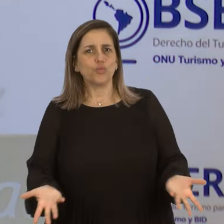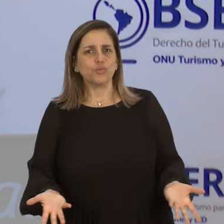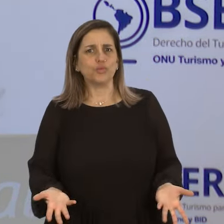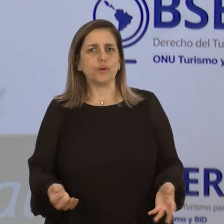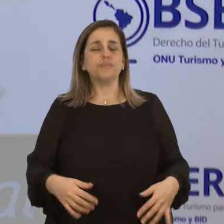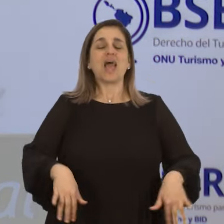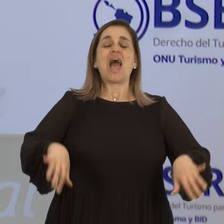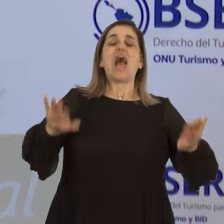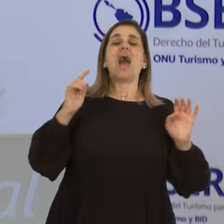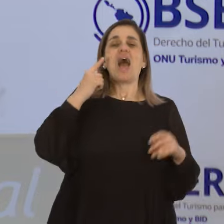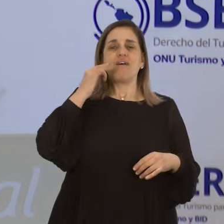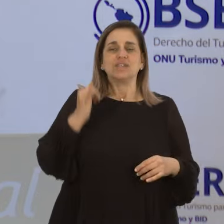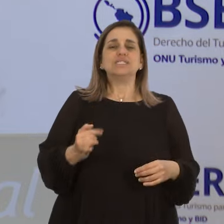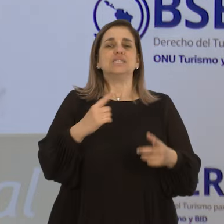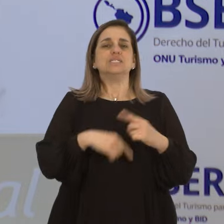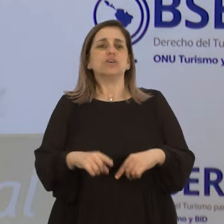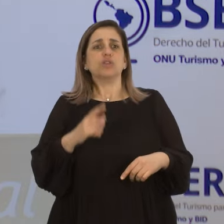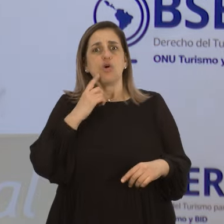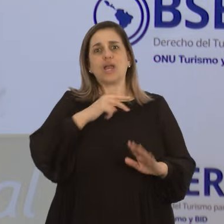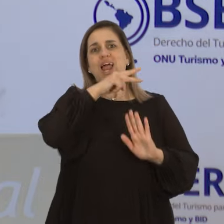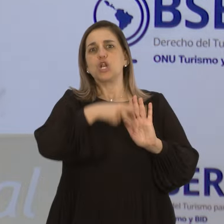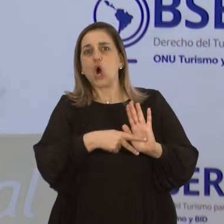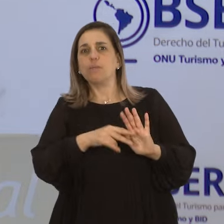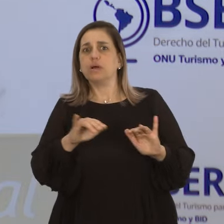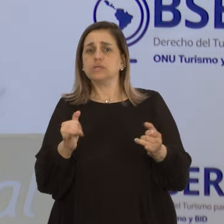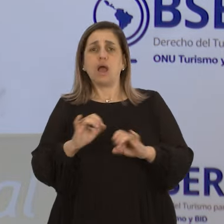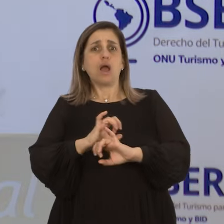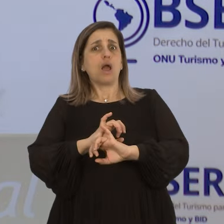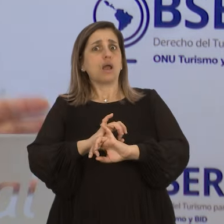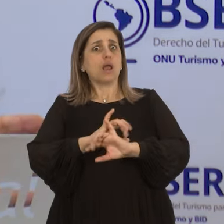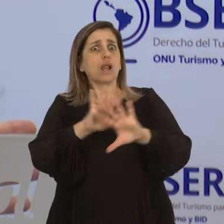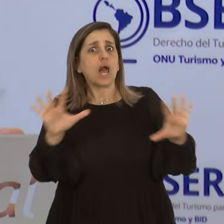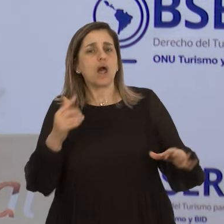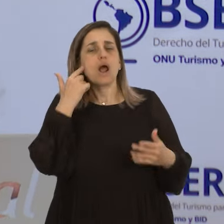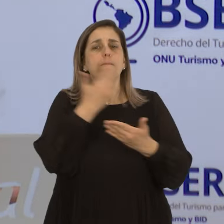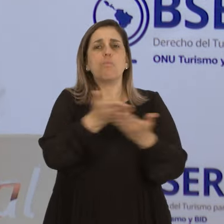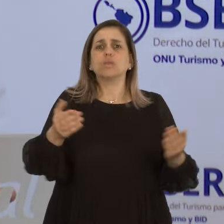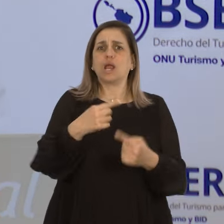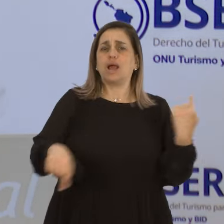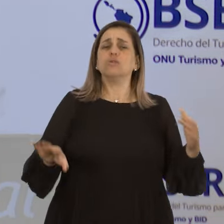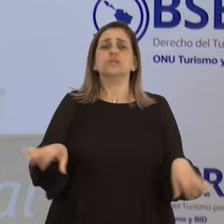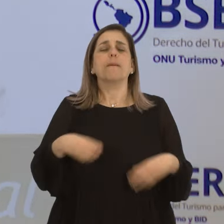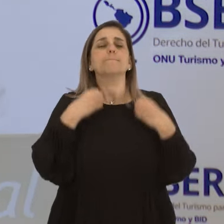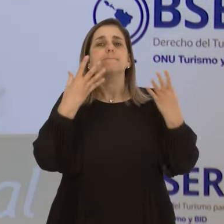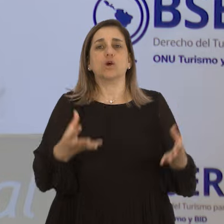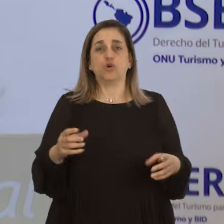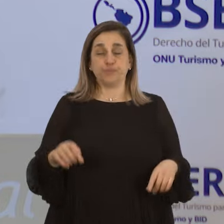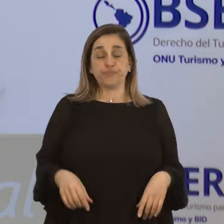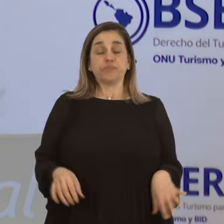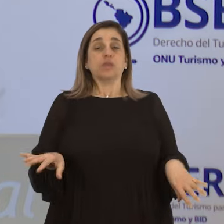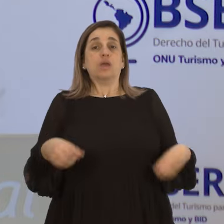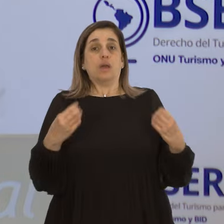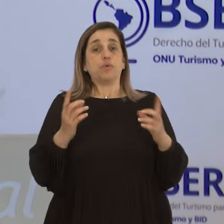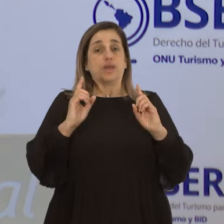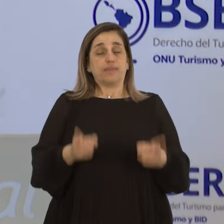al turismo. Entonces, capaz que me aproximo un poquito y digo que las reglas claras hacen que las cosas